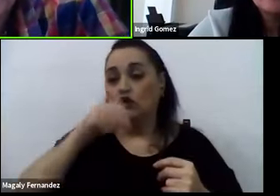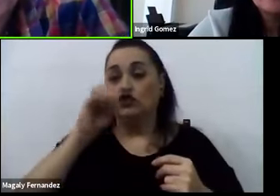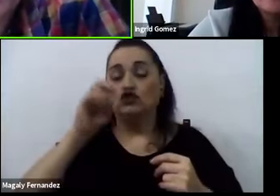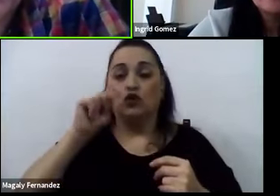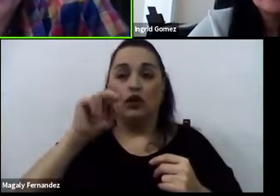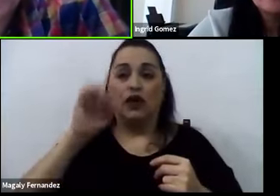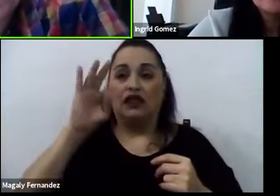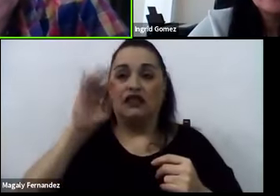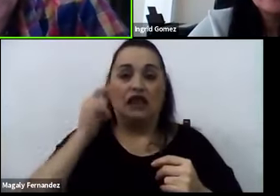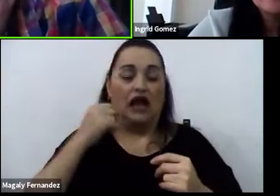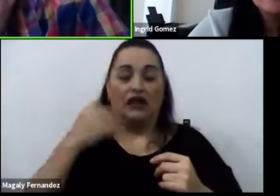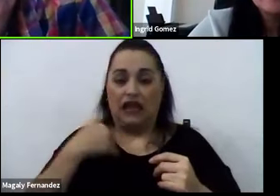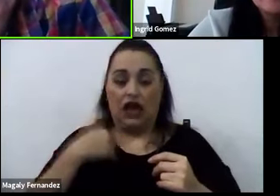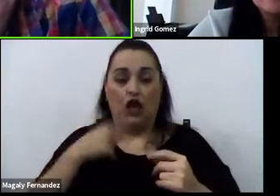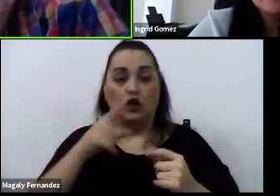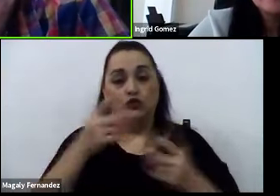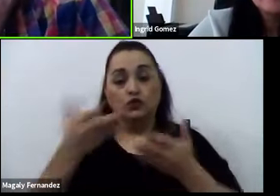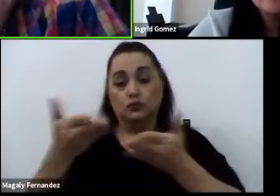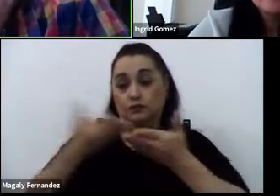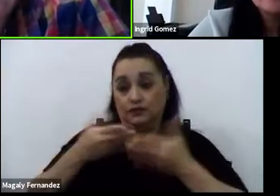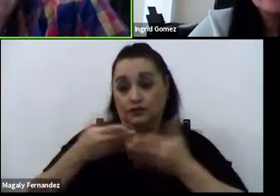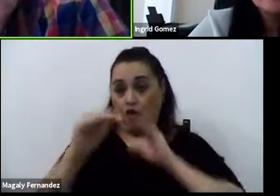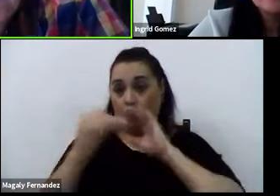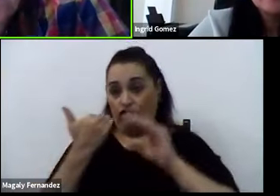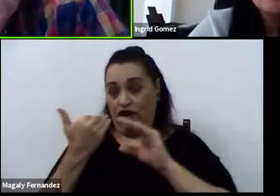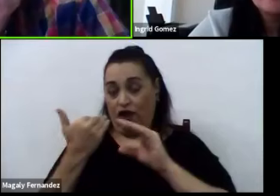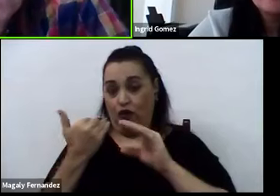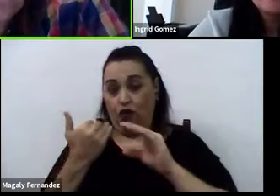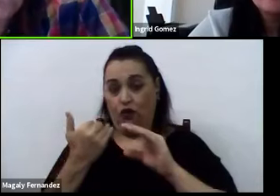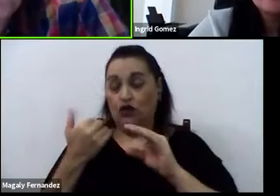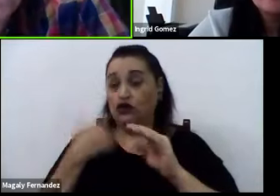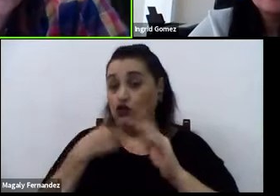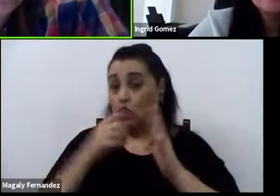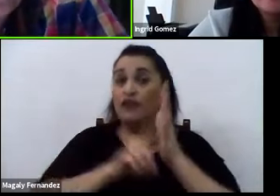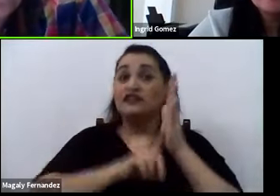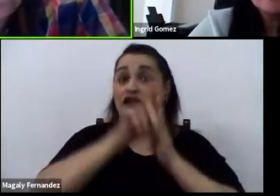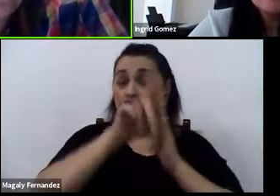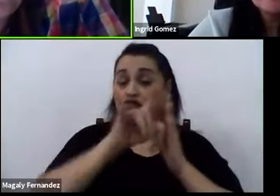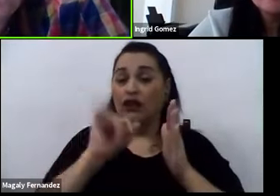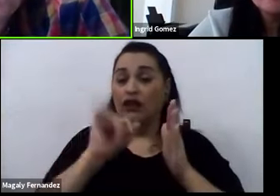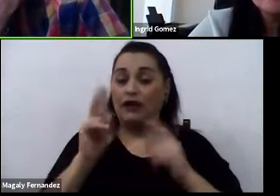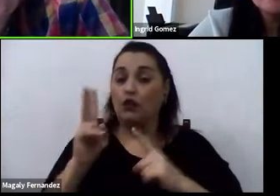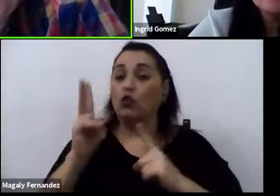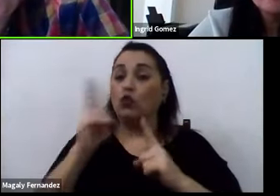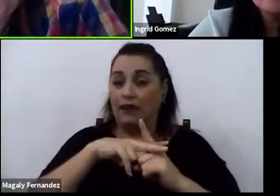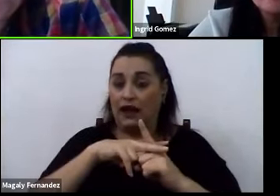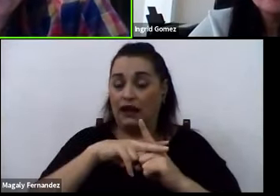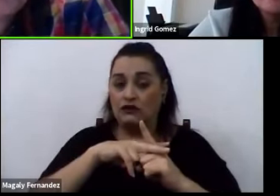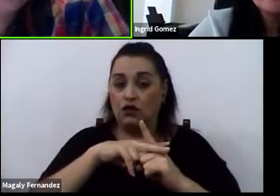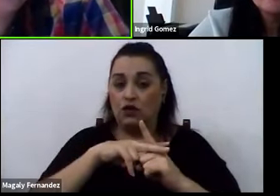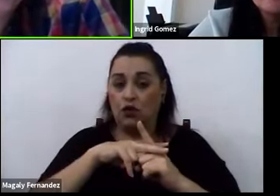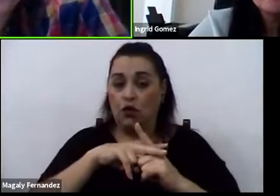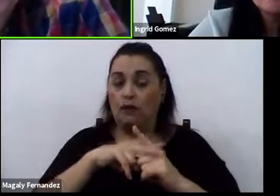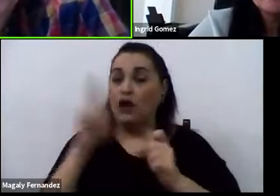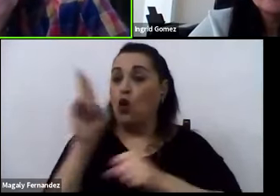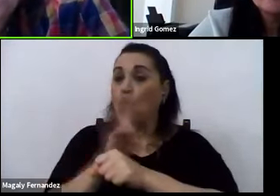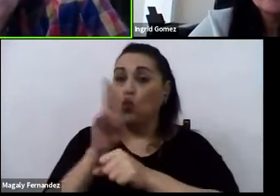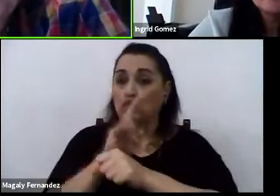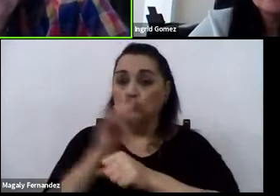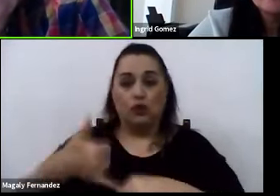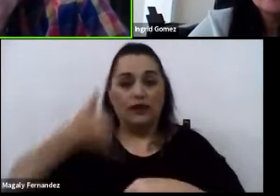Ileana, Ingrid, me haces llegar tu email, he desarrollado también una aplicación para uso en los